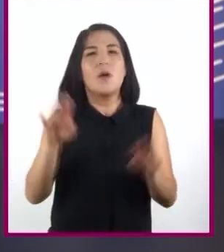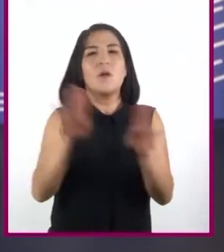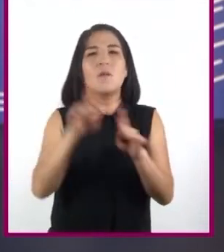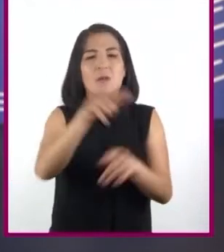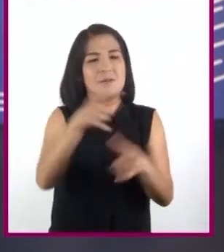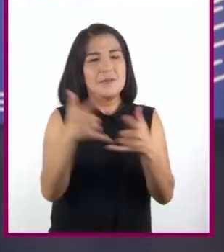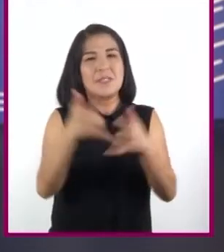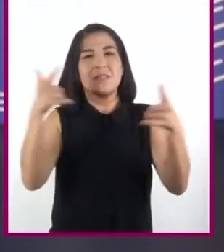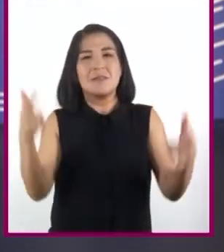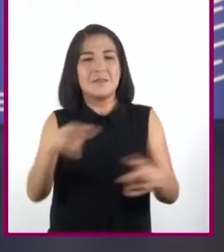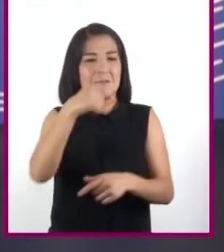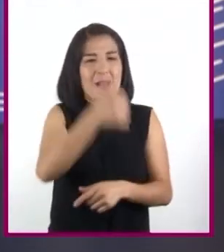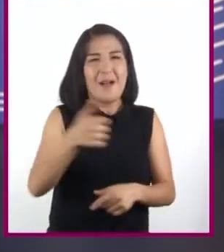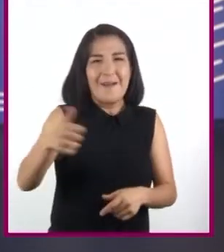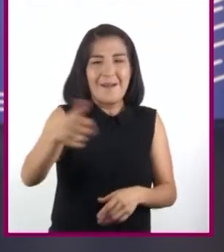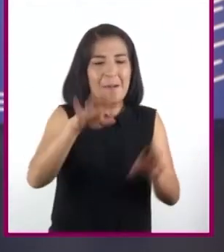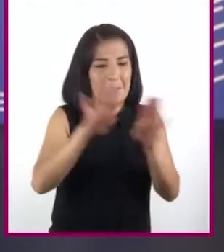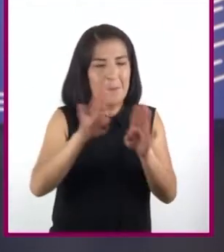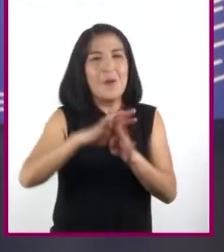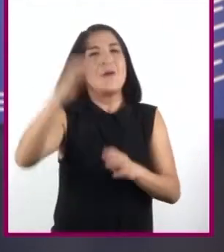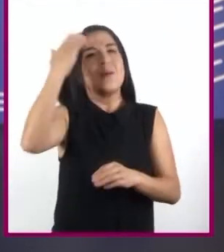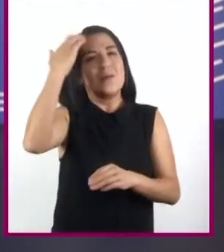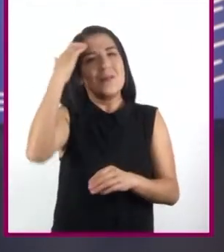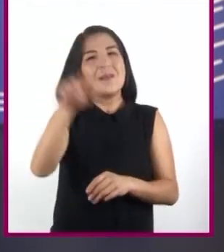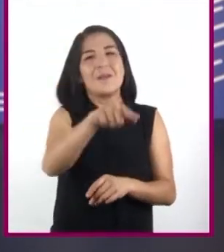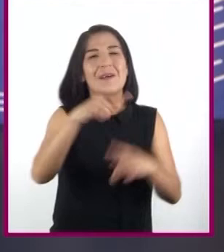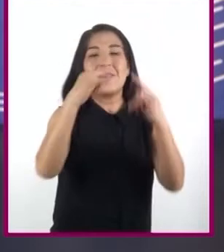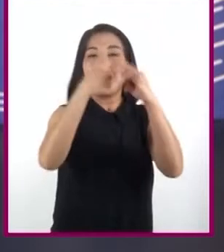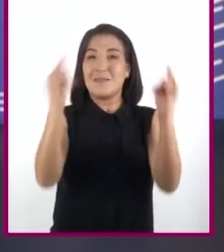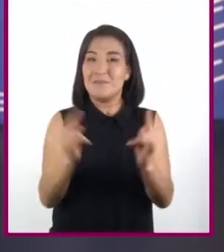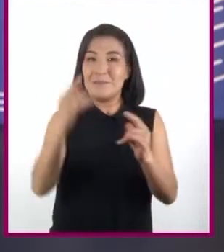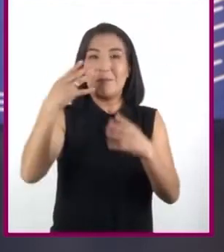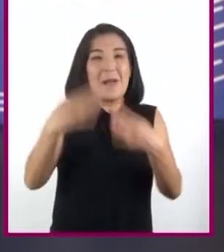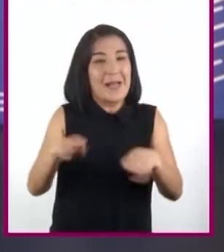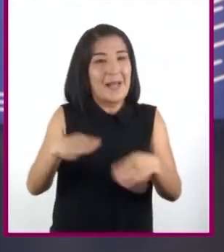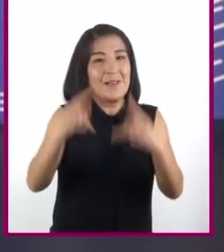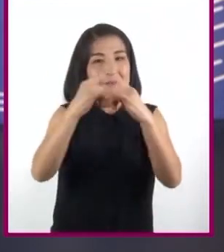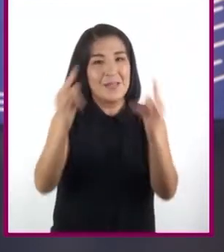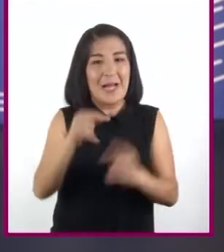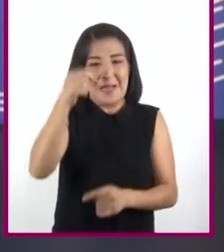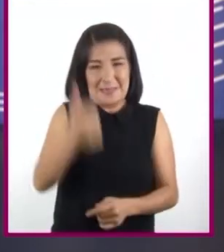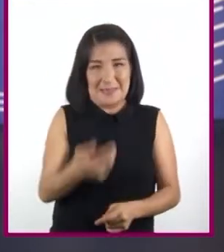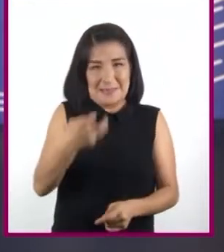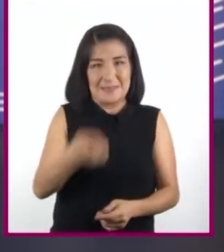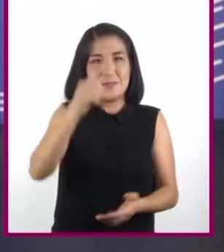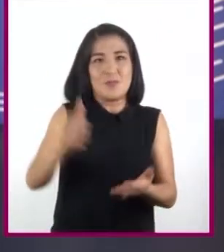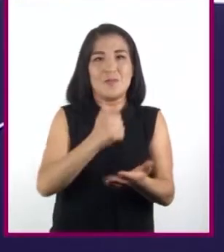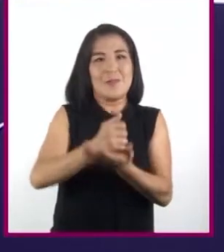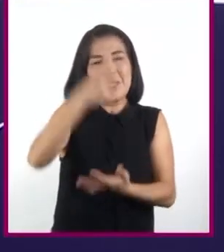en algunos escenarios conocidos como el Mercado de la Lagunilla en la Ciudad de México.